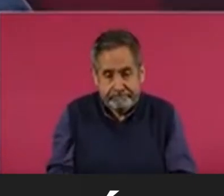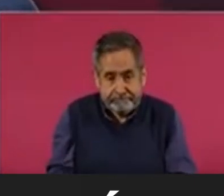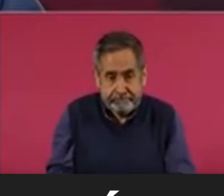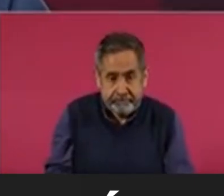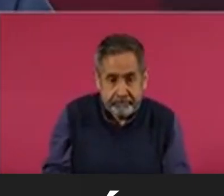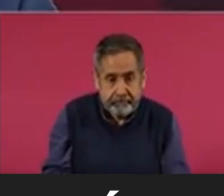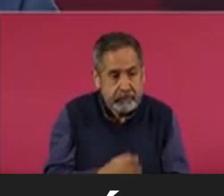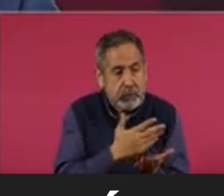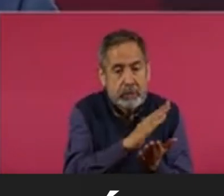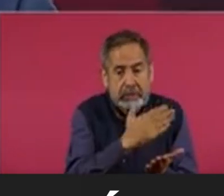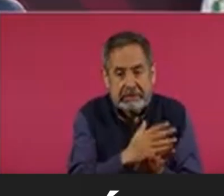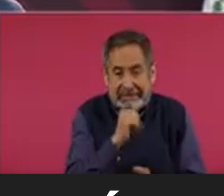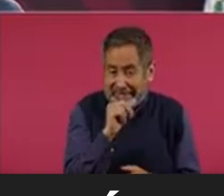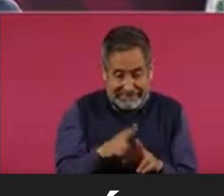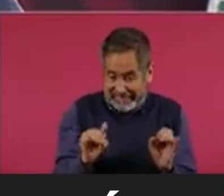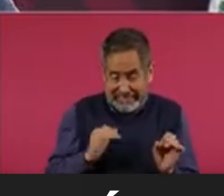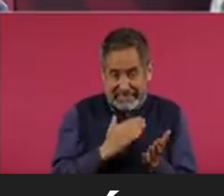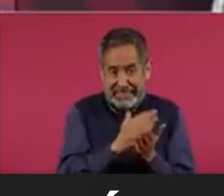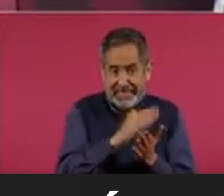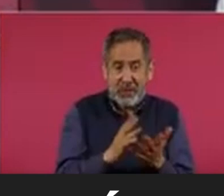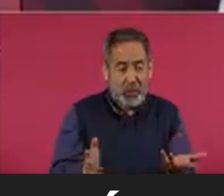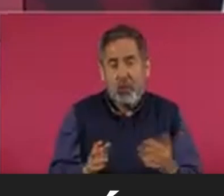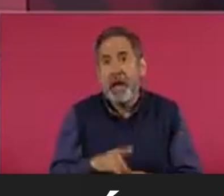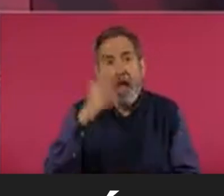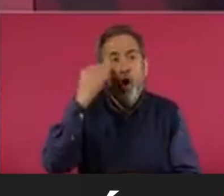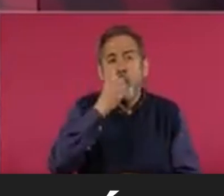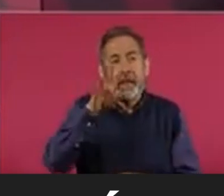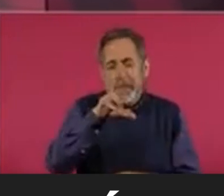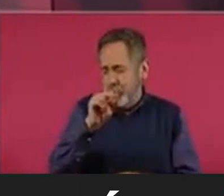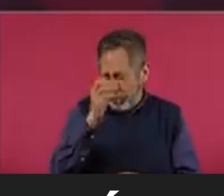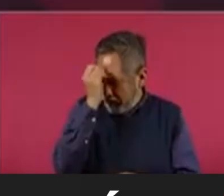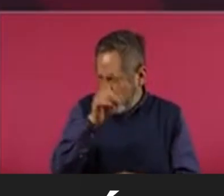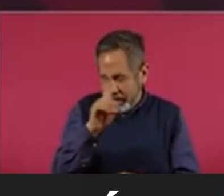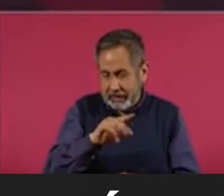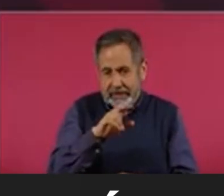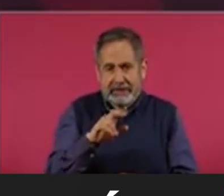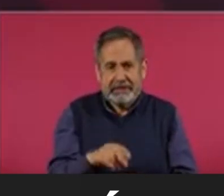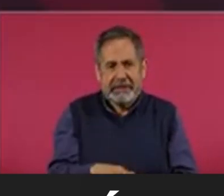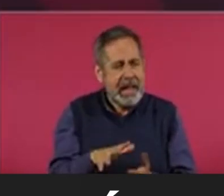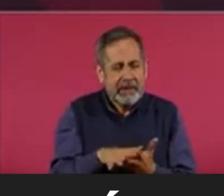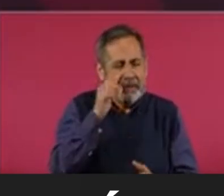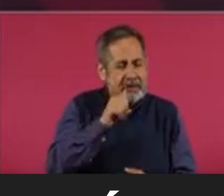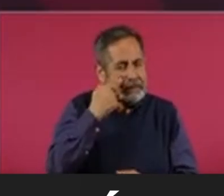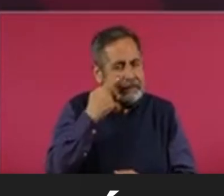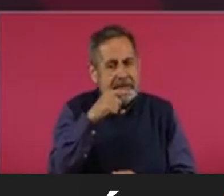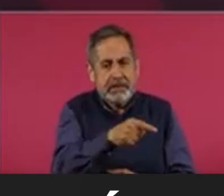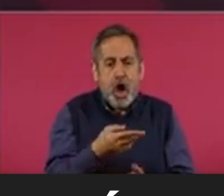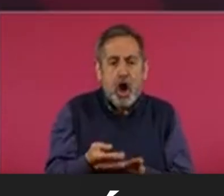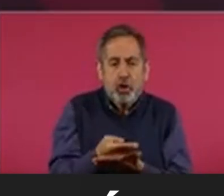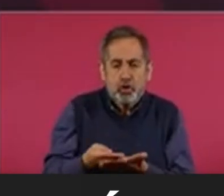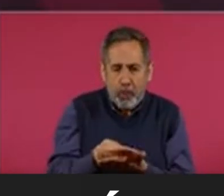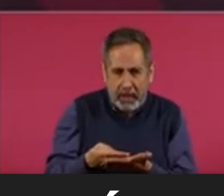no le pagaba. La comida era, no se me va a olvidar, así, por lo general, una sopa